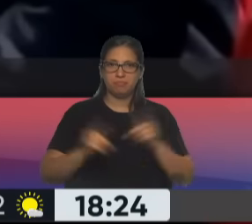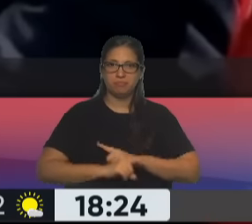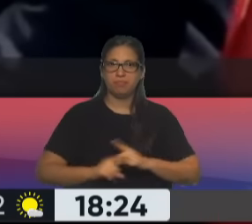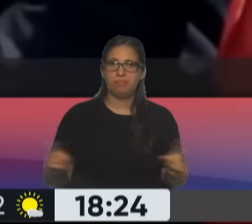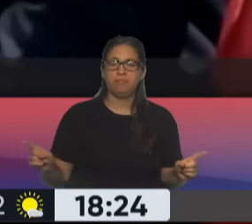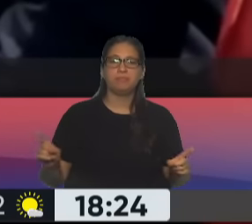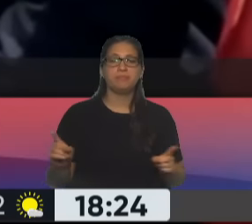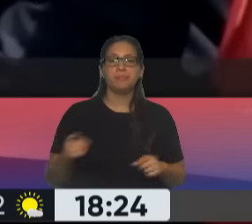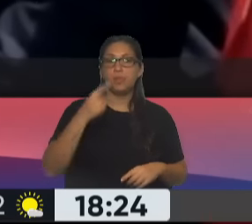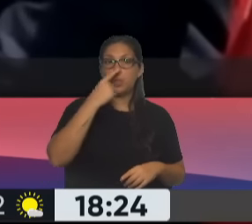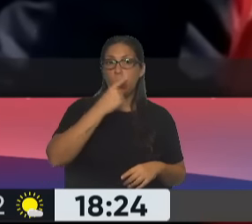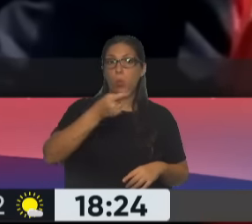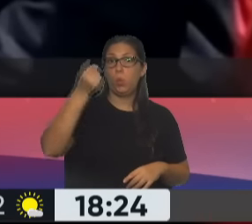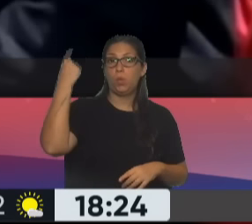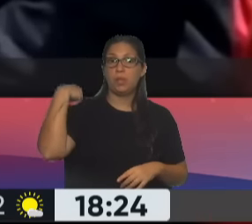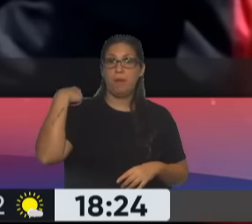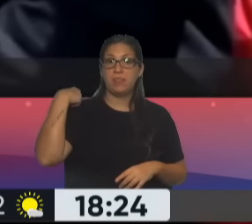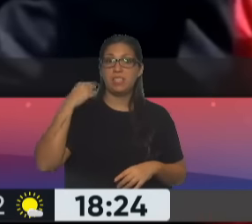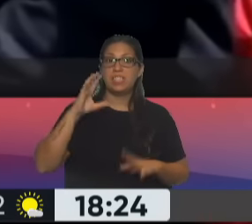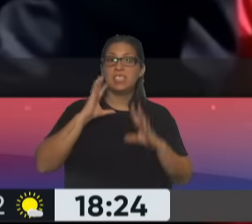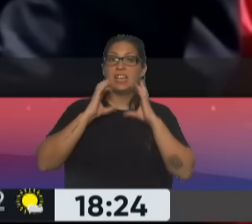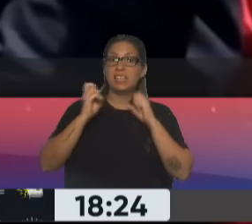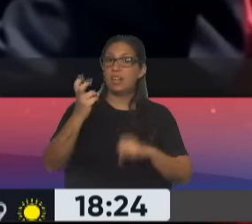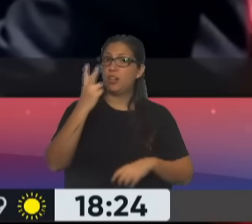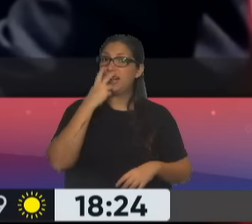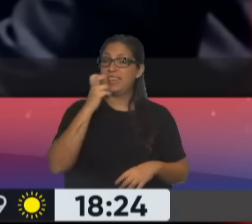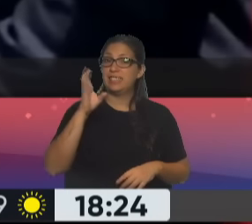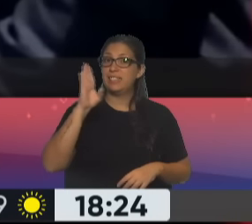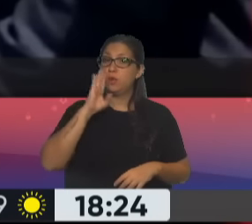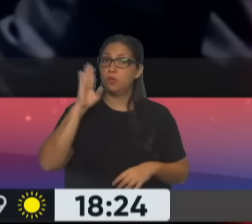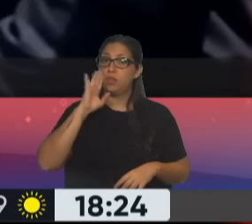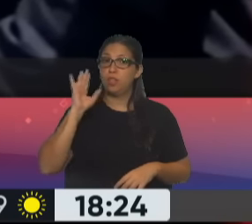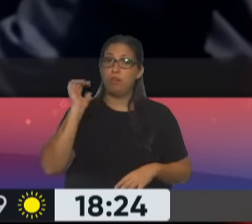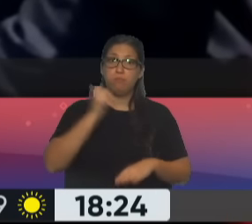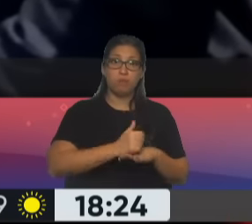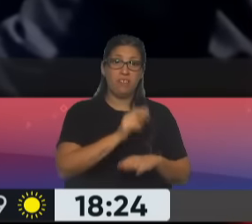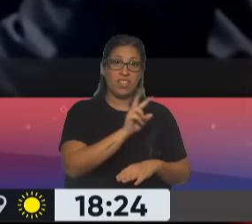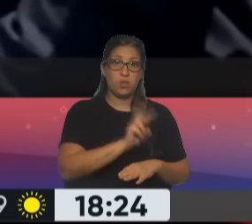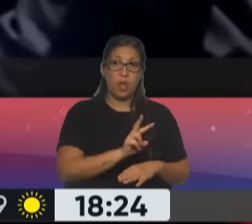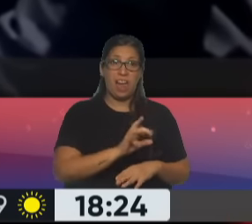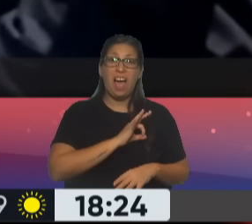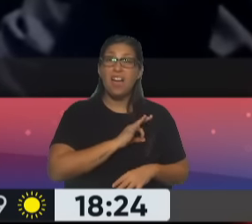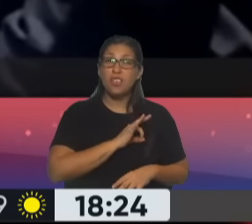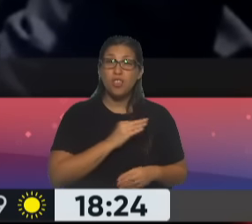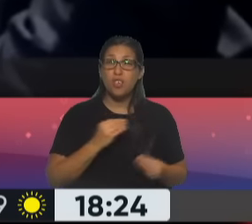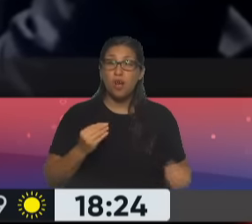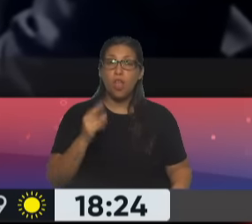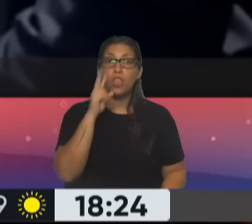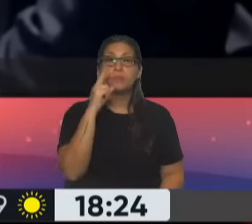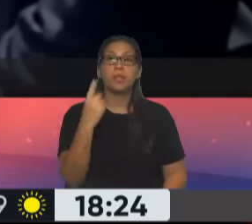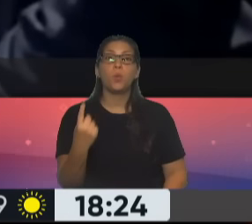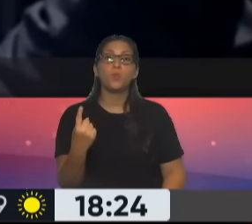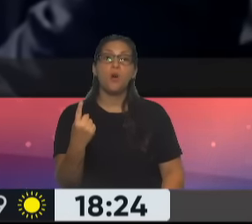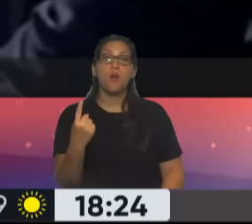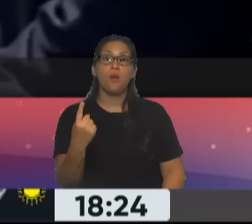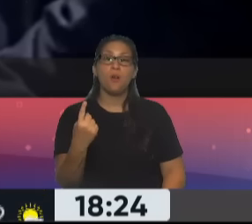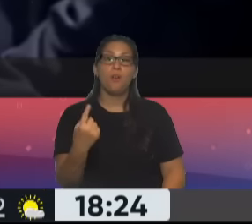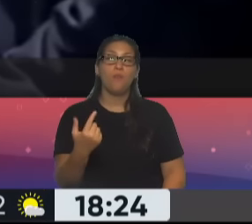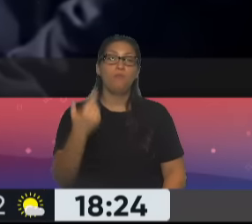La última visita de un secretario de Energía norteamericano a Venezuela fue en el 2001. uno. Bueno. Desde